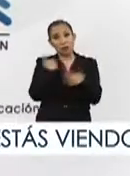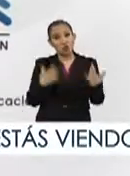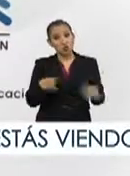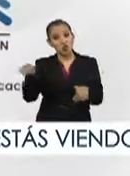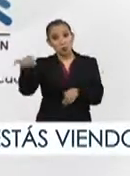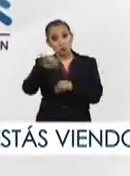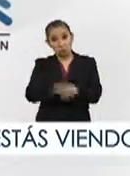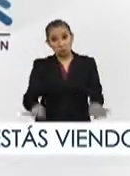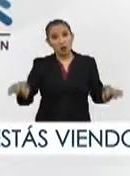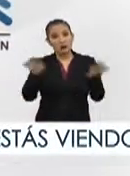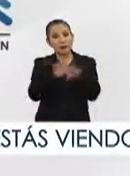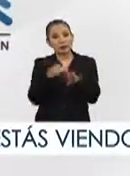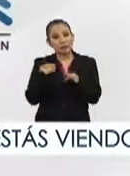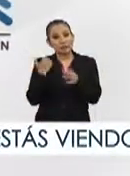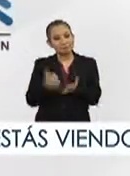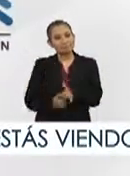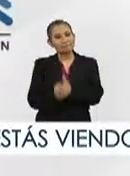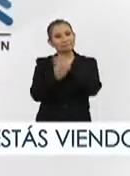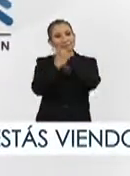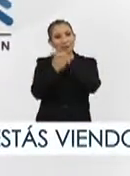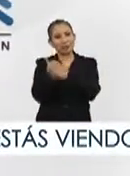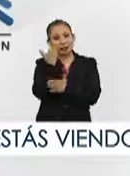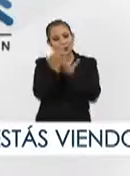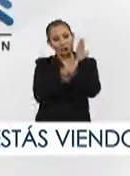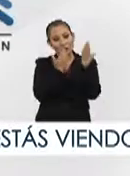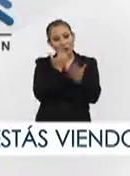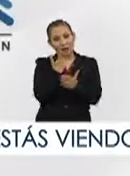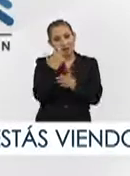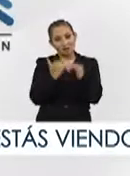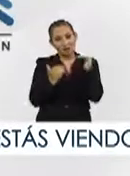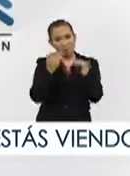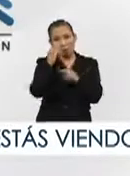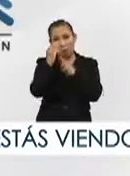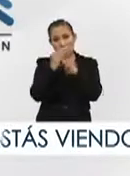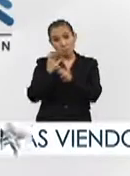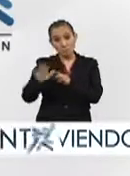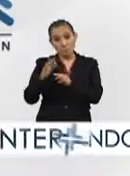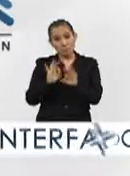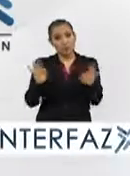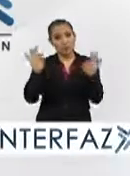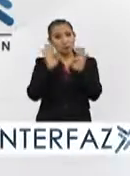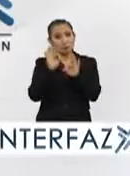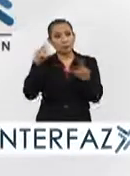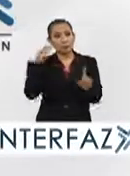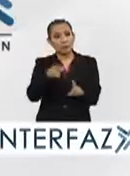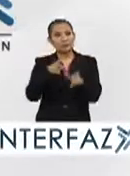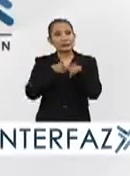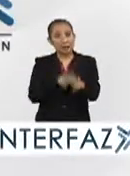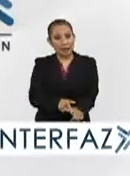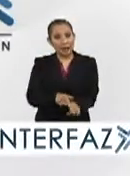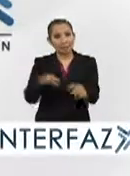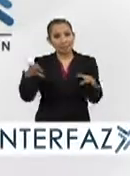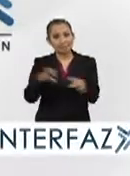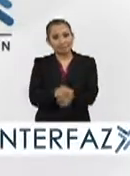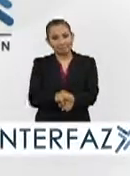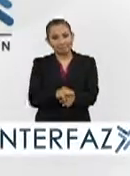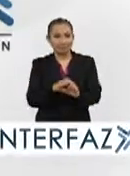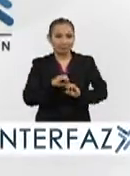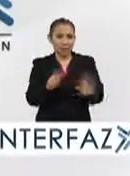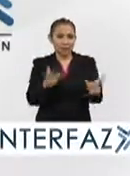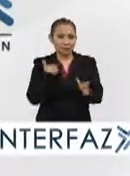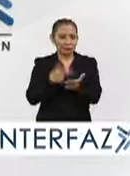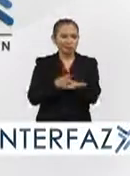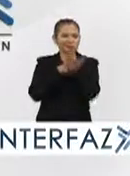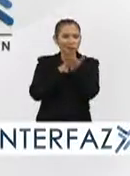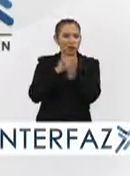un importantísimo pilar de la formación de los estudiantes en todo el mundo y es muy importante mantener esta vinculación. Por supuesto, nos